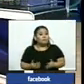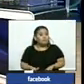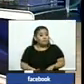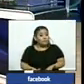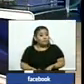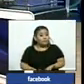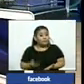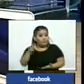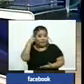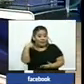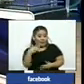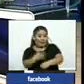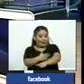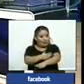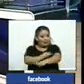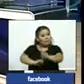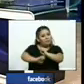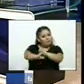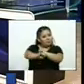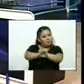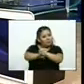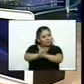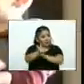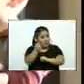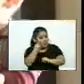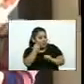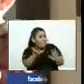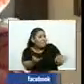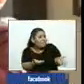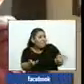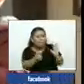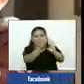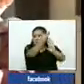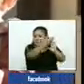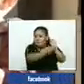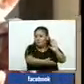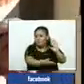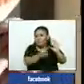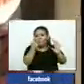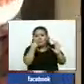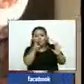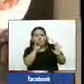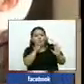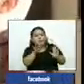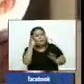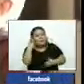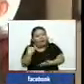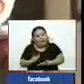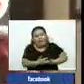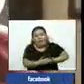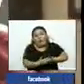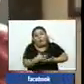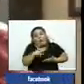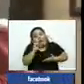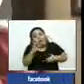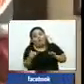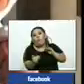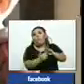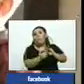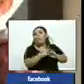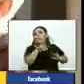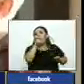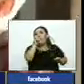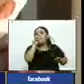Y antes de ir a la pausa queremos mostrarles las siguientes imágenes. Muchos dicen que los hijos son el reflejo de los